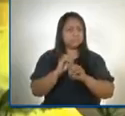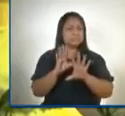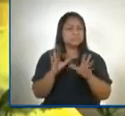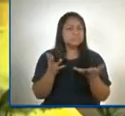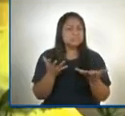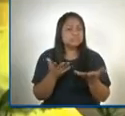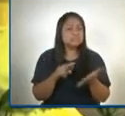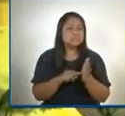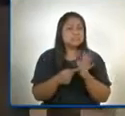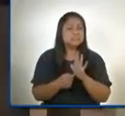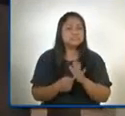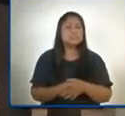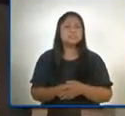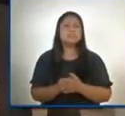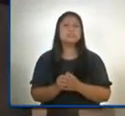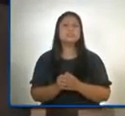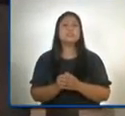favor?